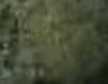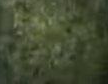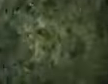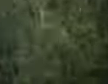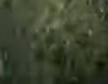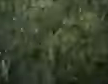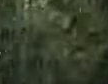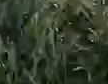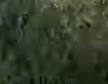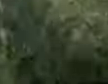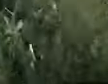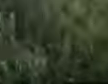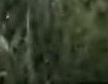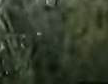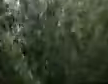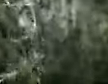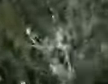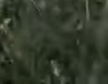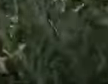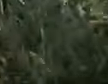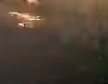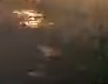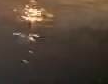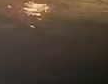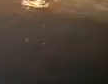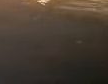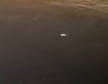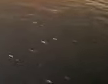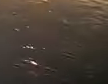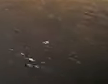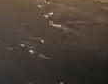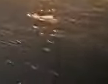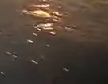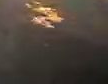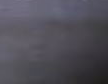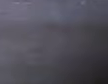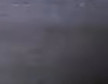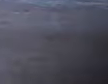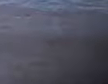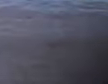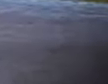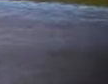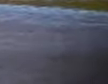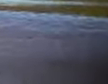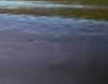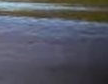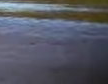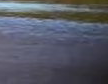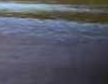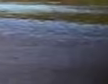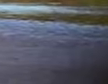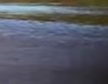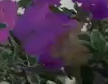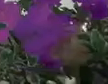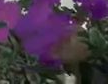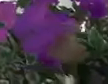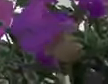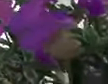perspectiva de ofrecer la provisión de alimentos. Es todo un misterio de folclor, encanto, cultura y